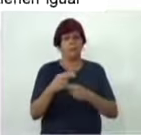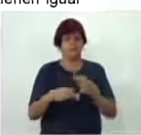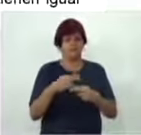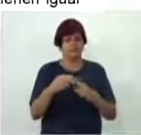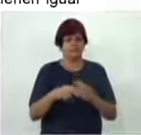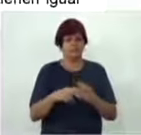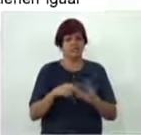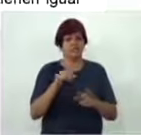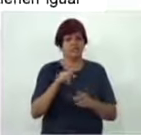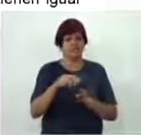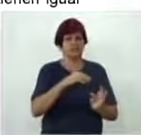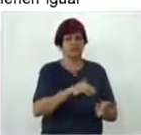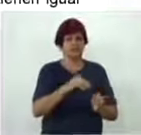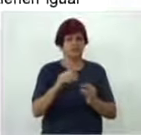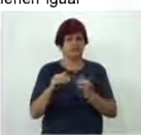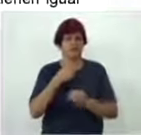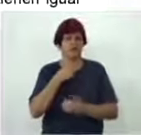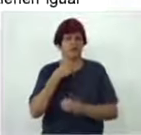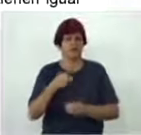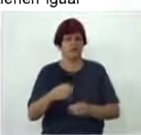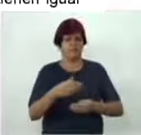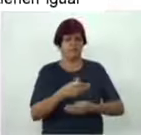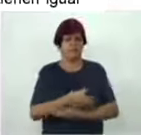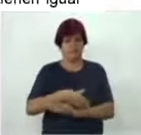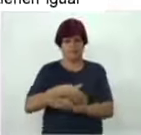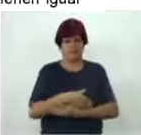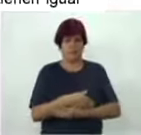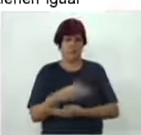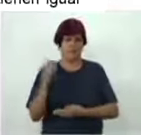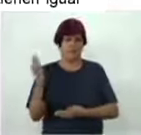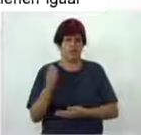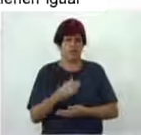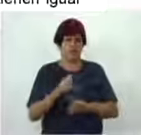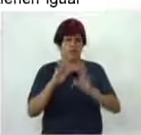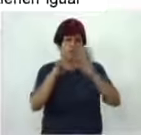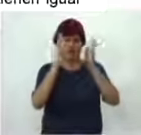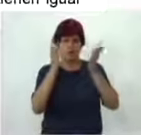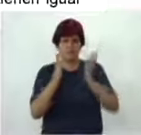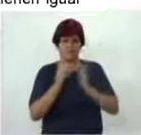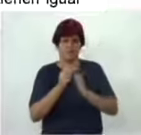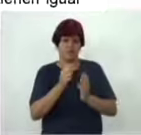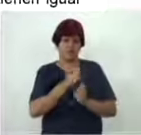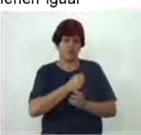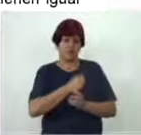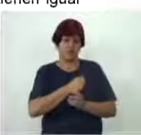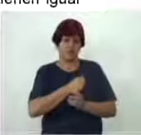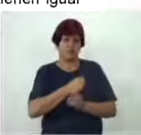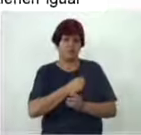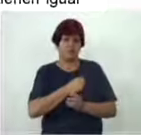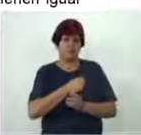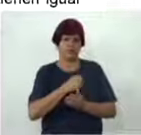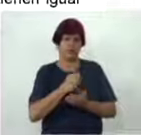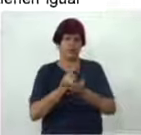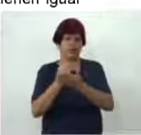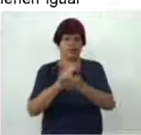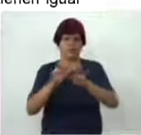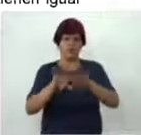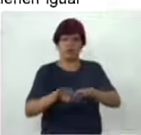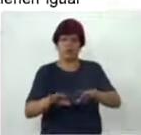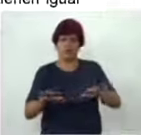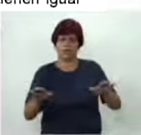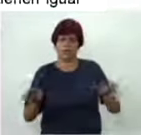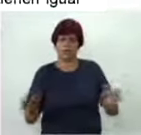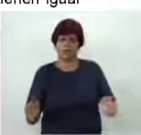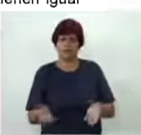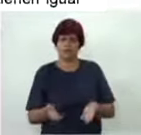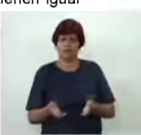realizar la descomposición. Ejemplo, la muñeca trajo figuras y quiere. que le ayuden a adornar los manteles, ¿cómo creen ustedes que lo